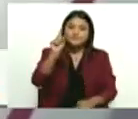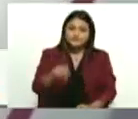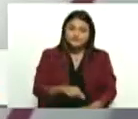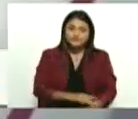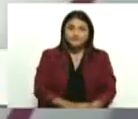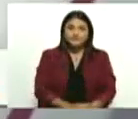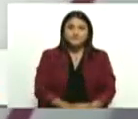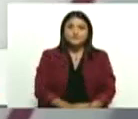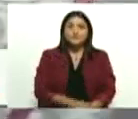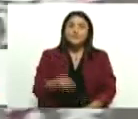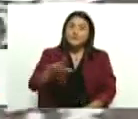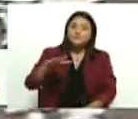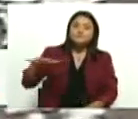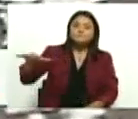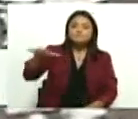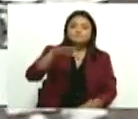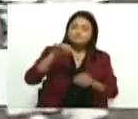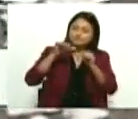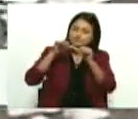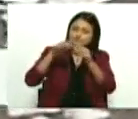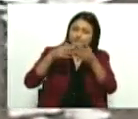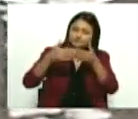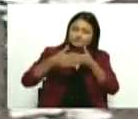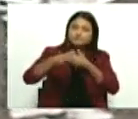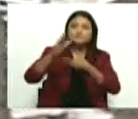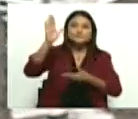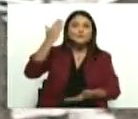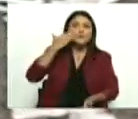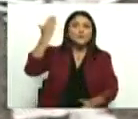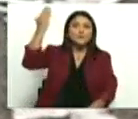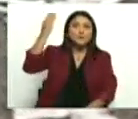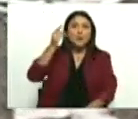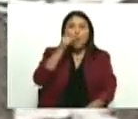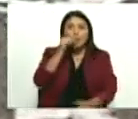Allí, como una estrella permanente, está Jorge Rodríguez, padre.